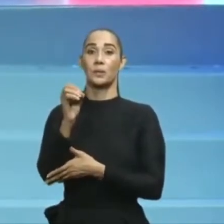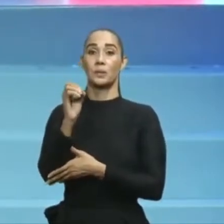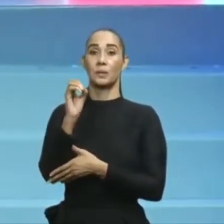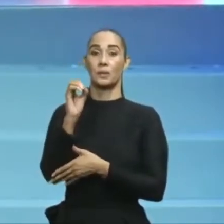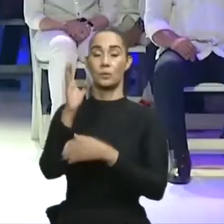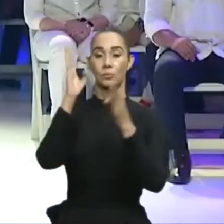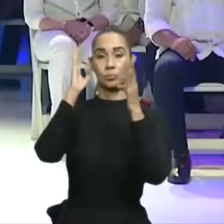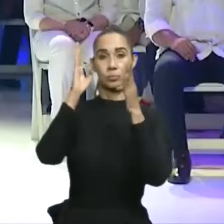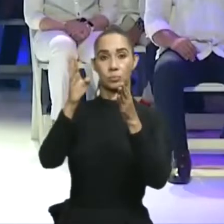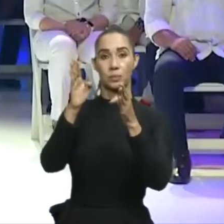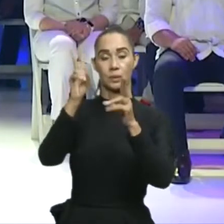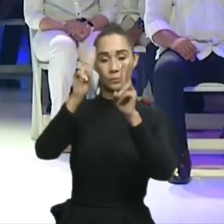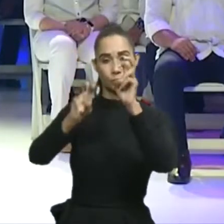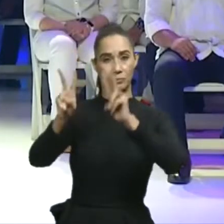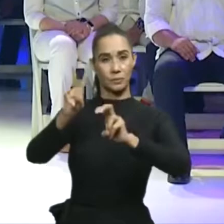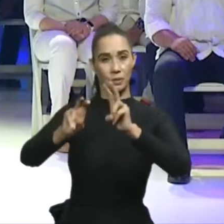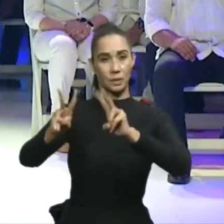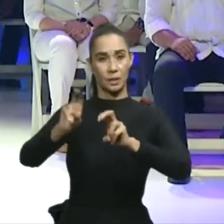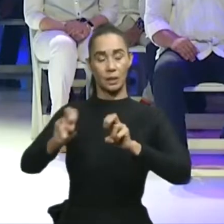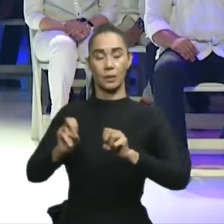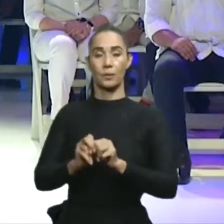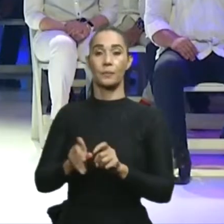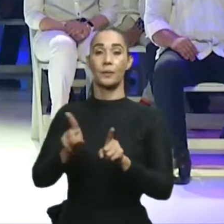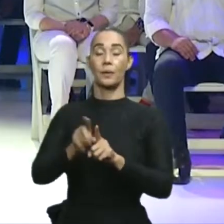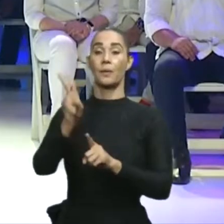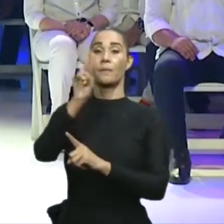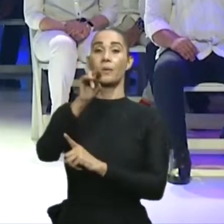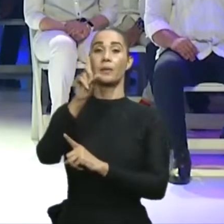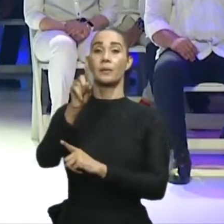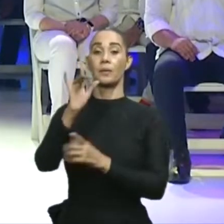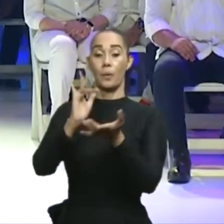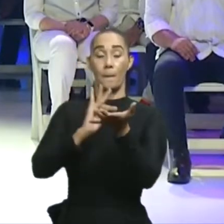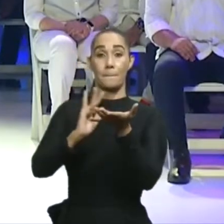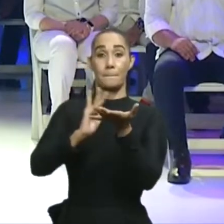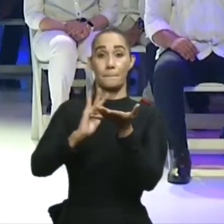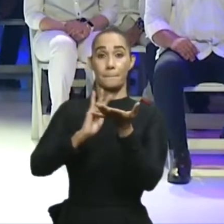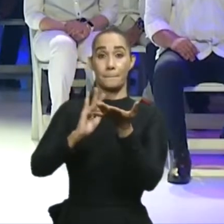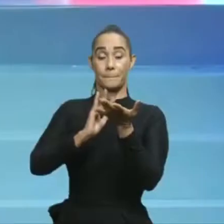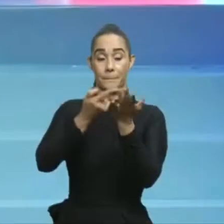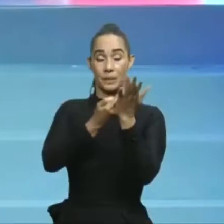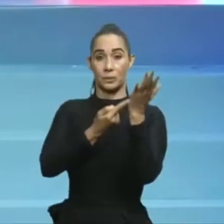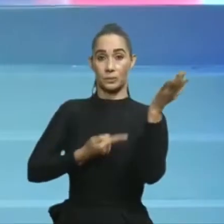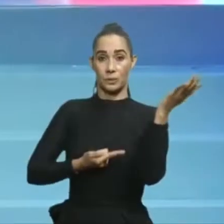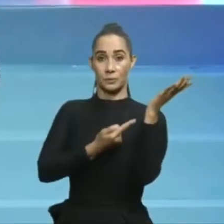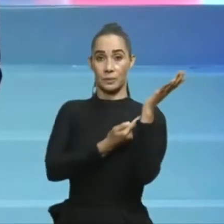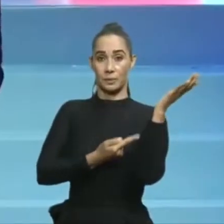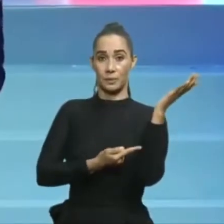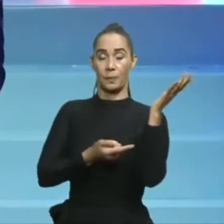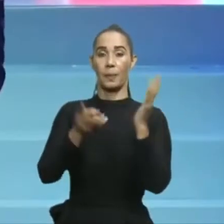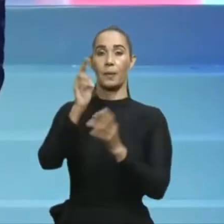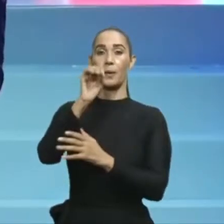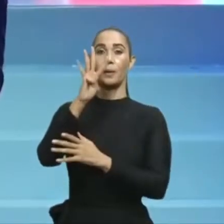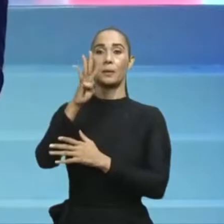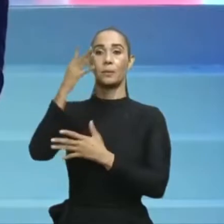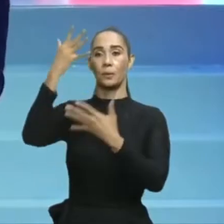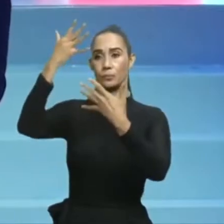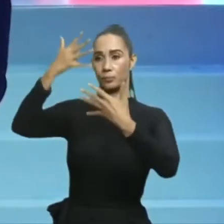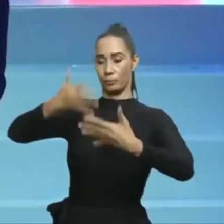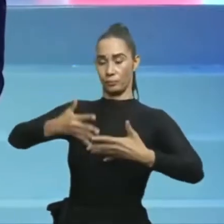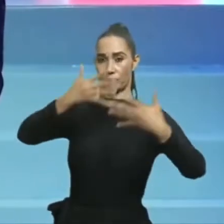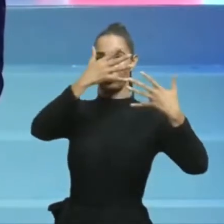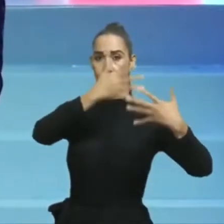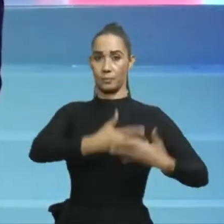ambulatorias 21% en pruebas de laboratorio 24 por ciento en imágenes diagnósticas